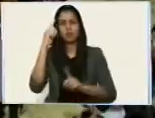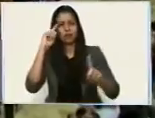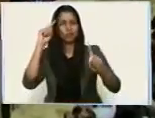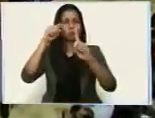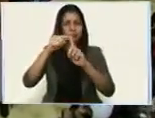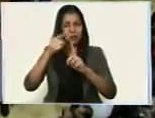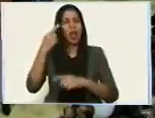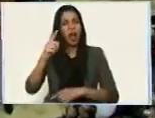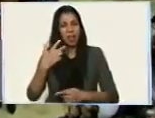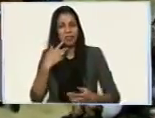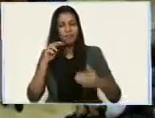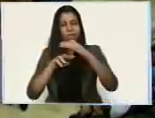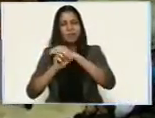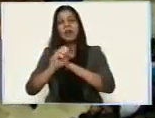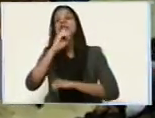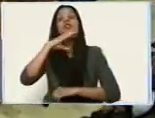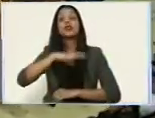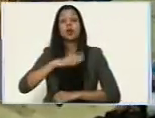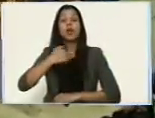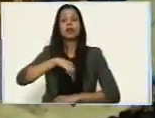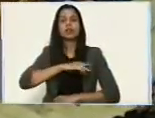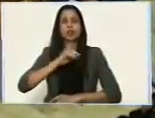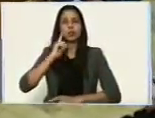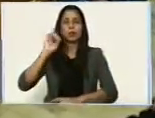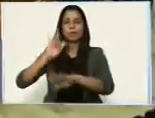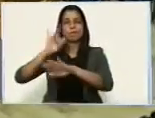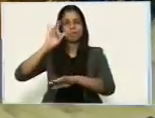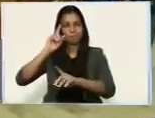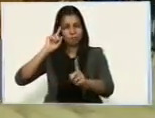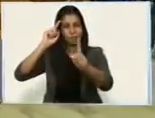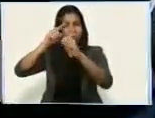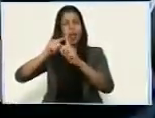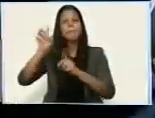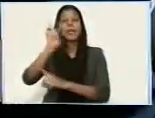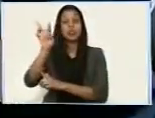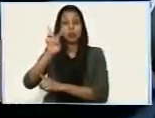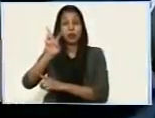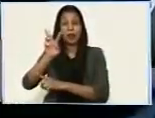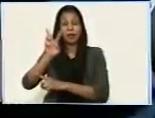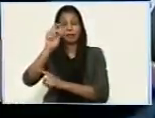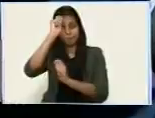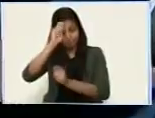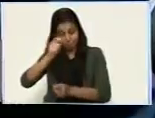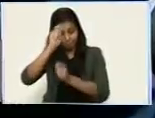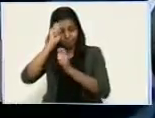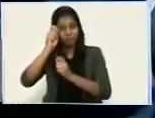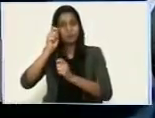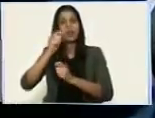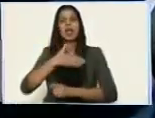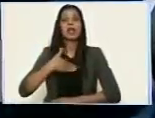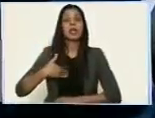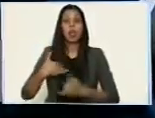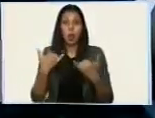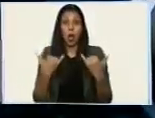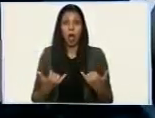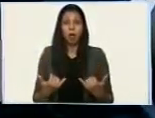estamos predestinados por la historia para marcar este destino. Por eso yo quiero que